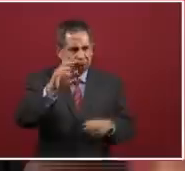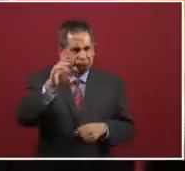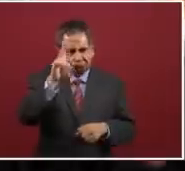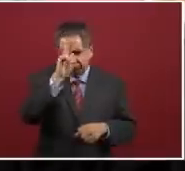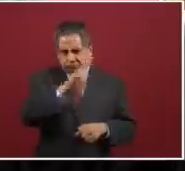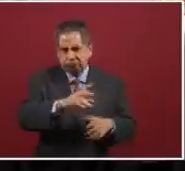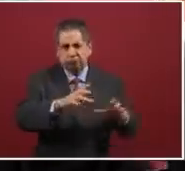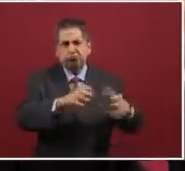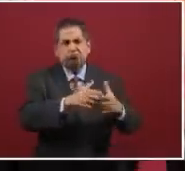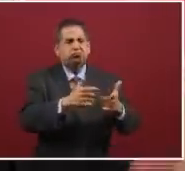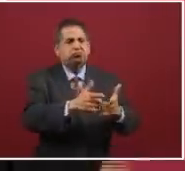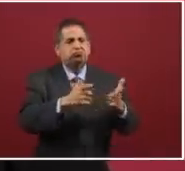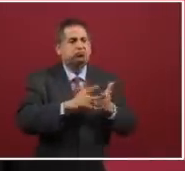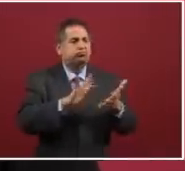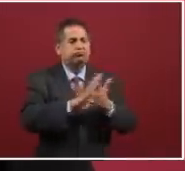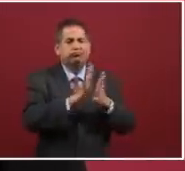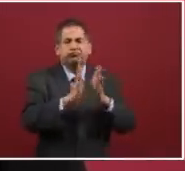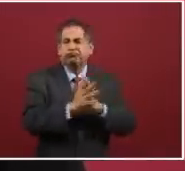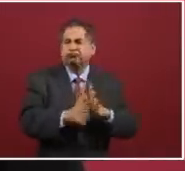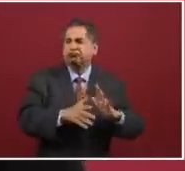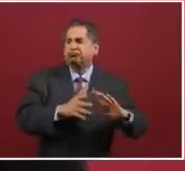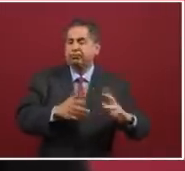ya